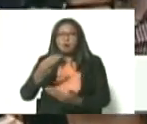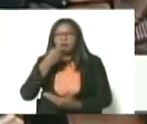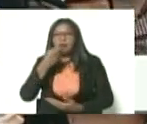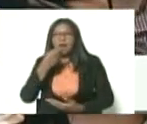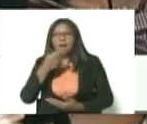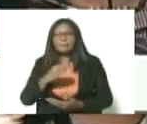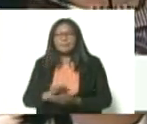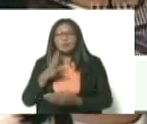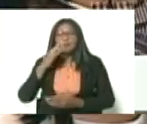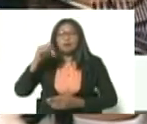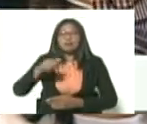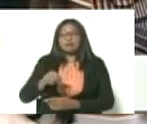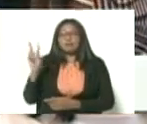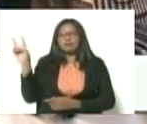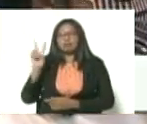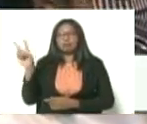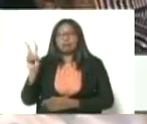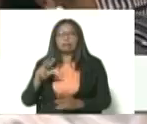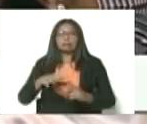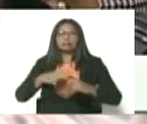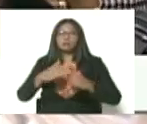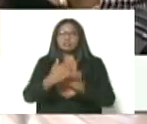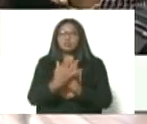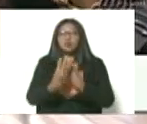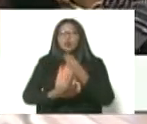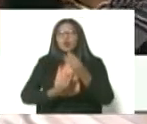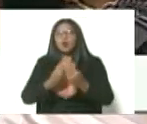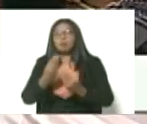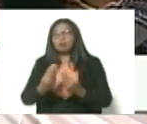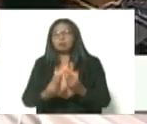una situación verdaderamente